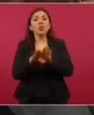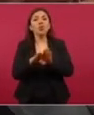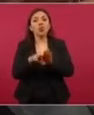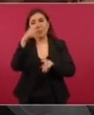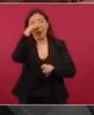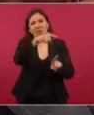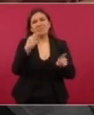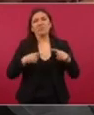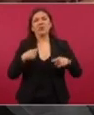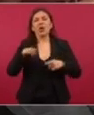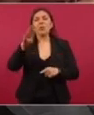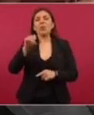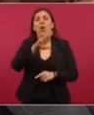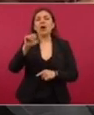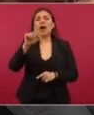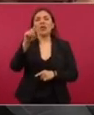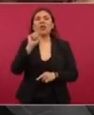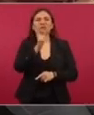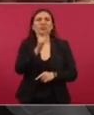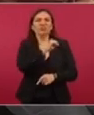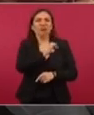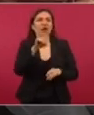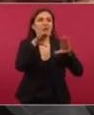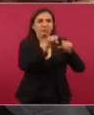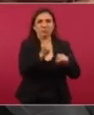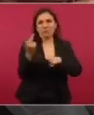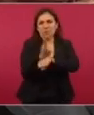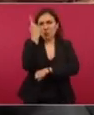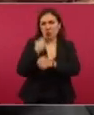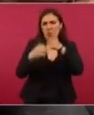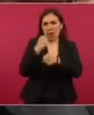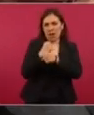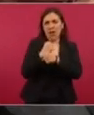Borrado, detenido el año pasado junto al Huevo Treviño en Nuevo Laredo.